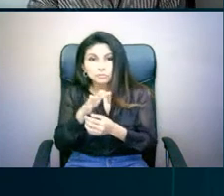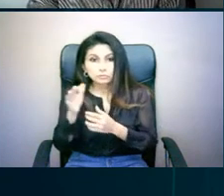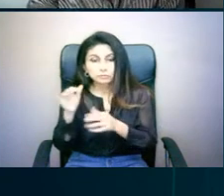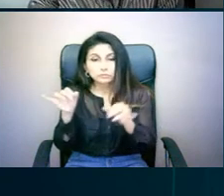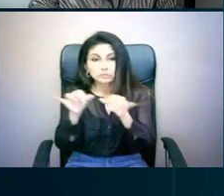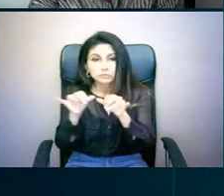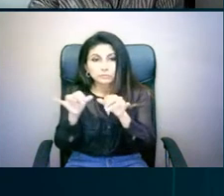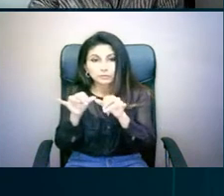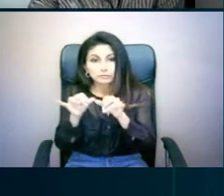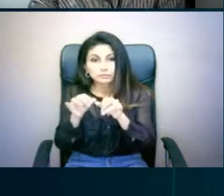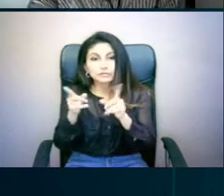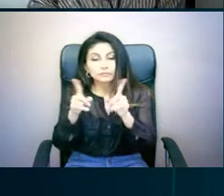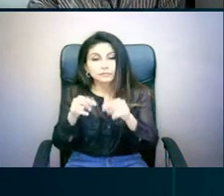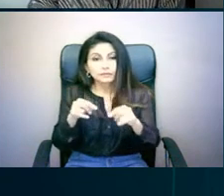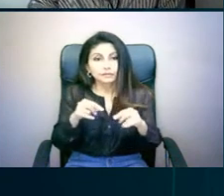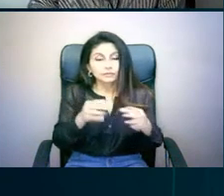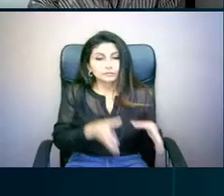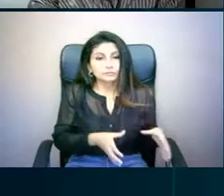buena